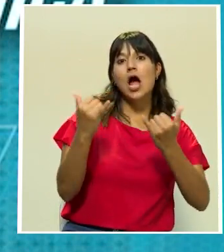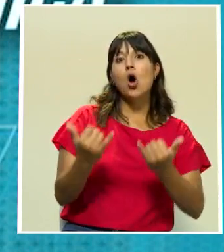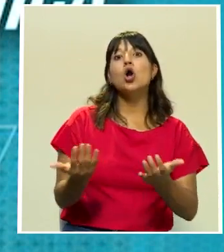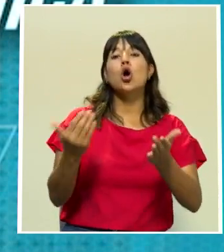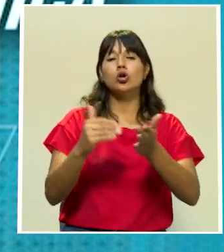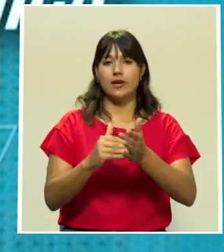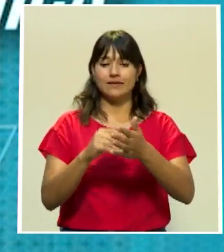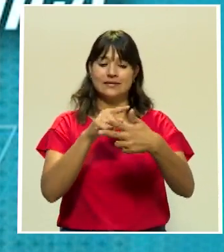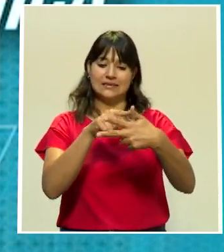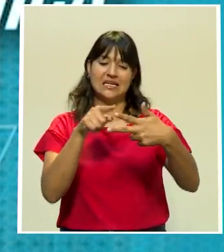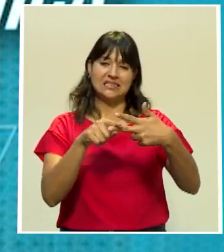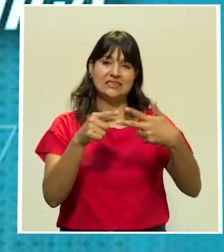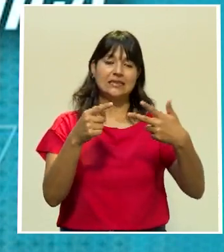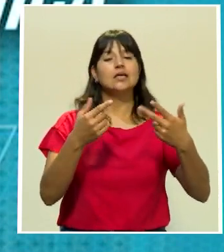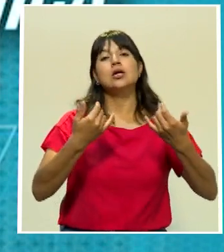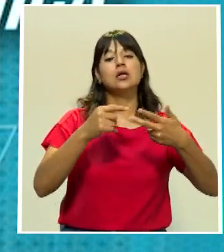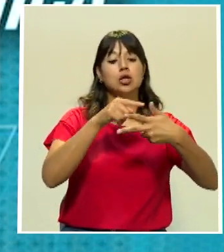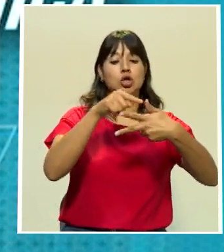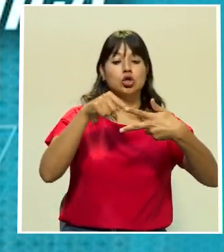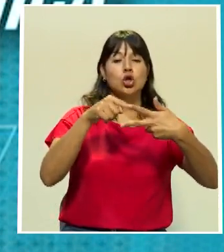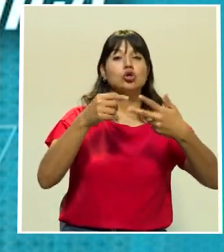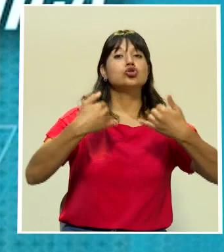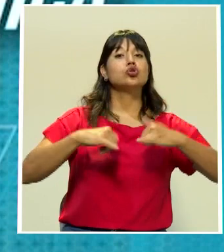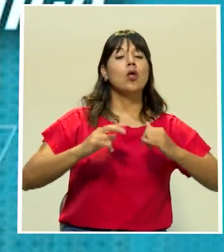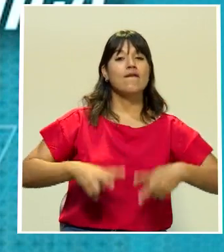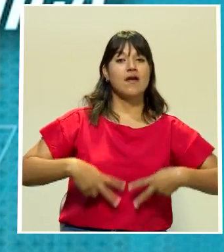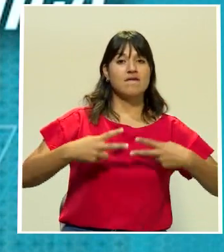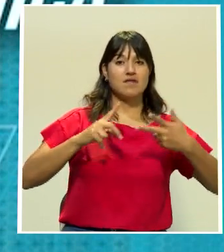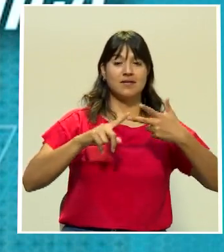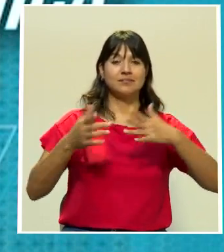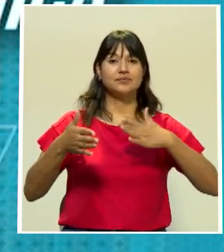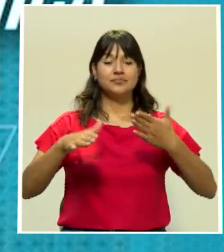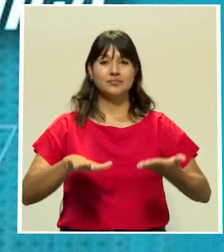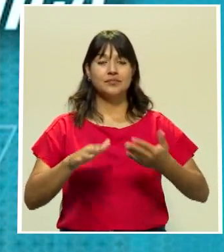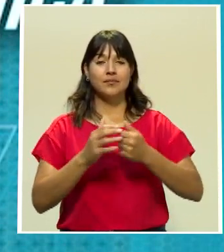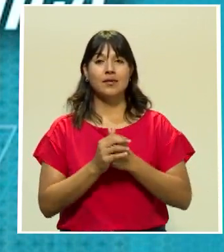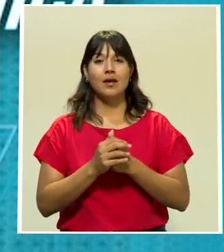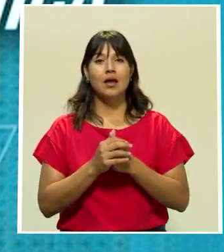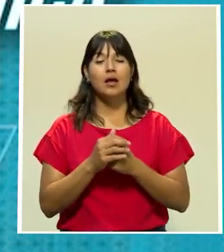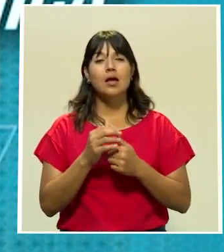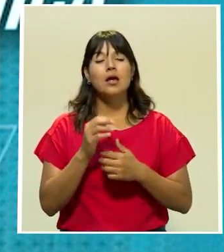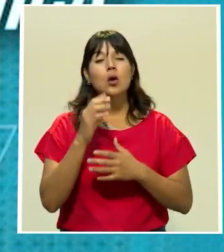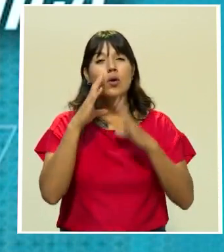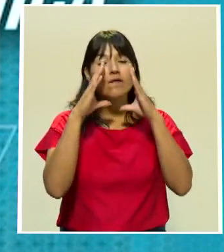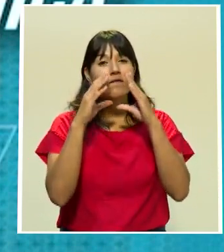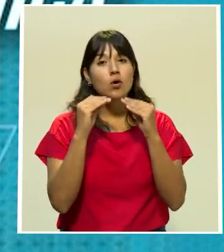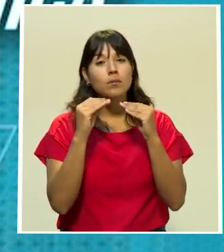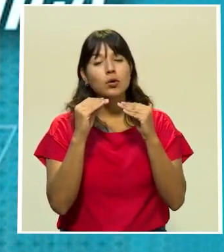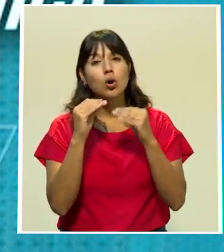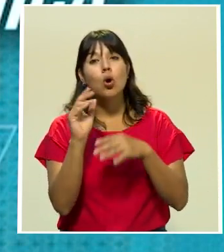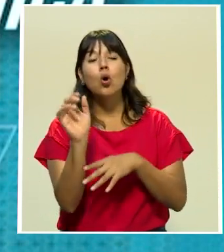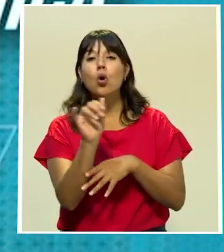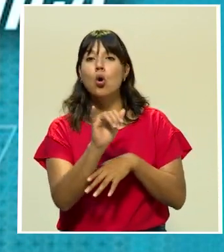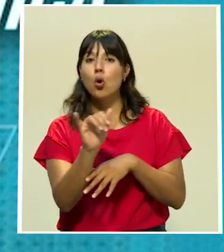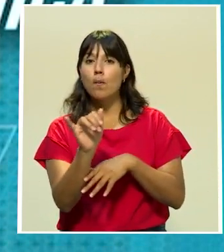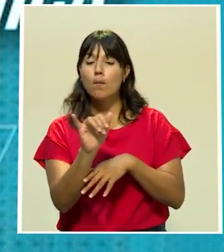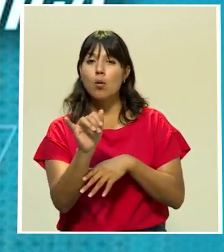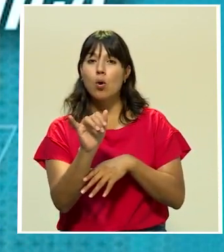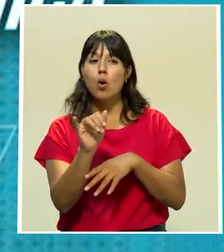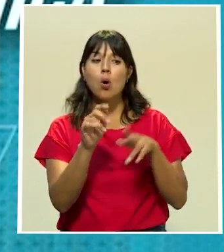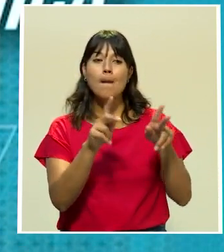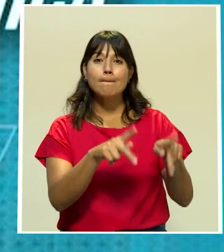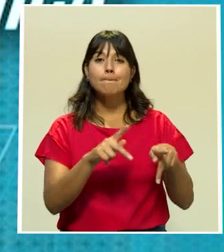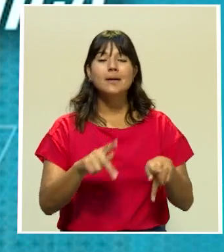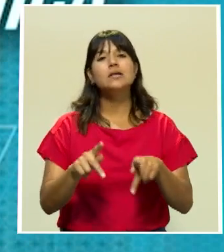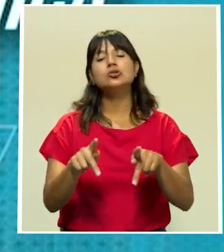que dicho análisis es detallado y minucioso dada la información que constantemente surge de la enfermedad, así como los casos de